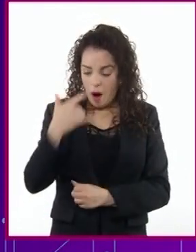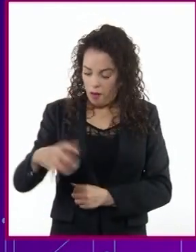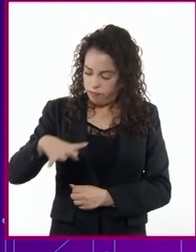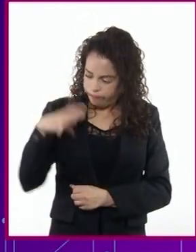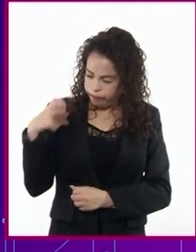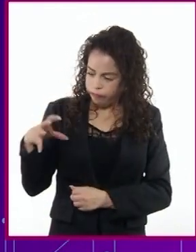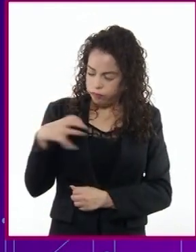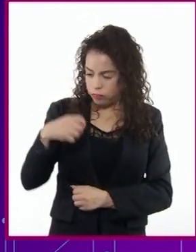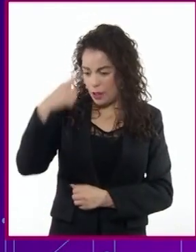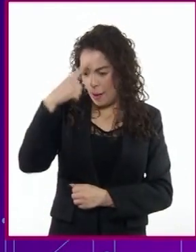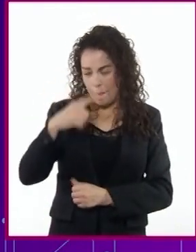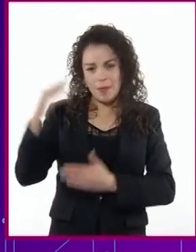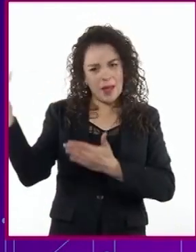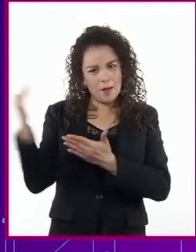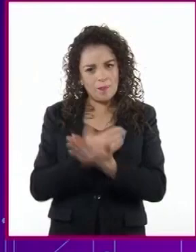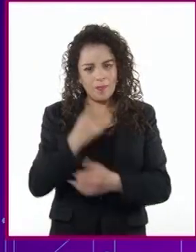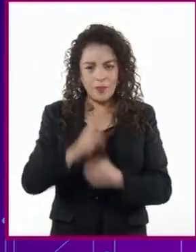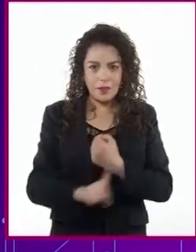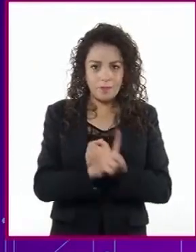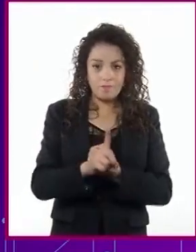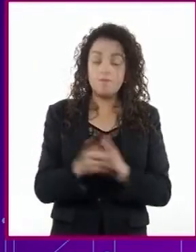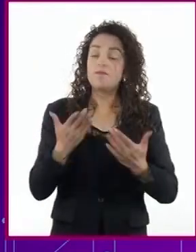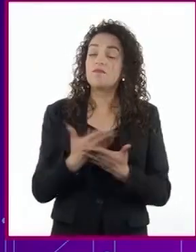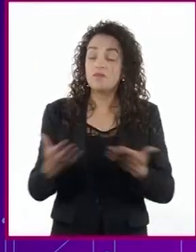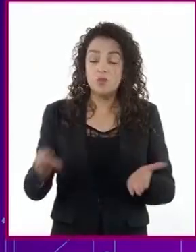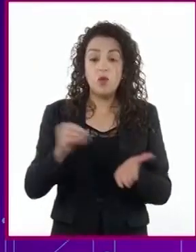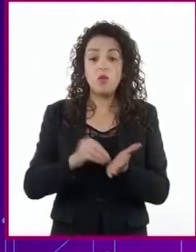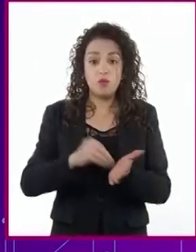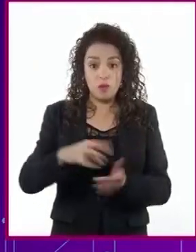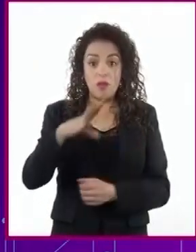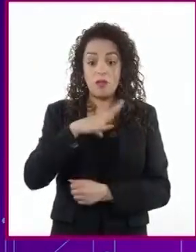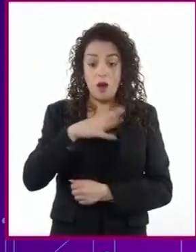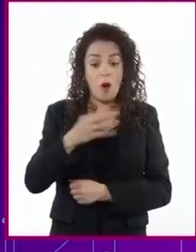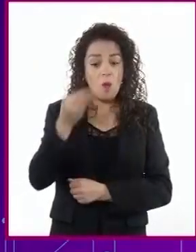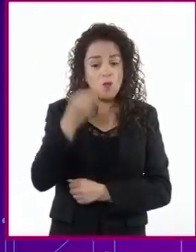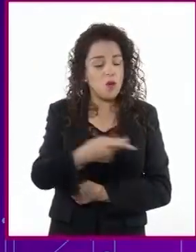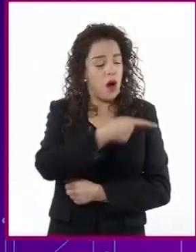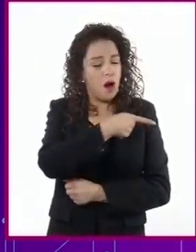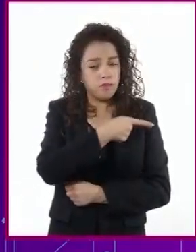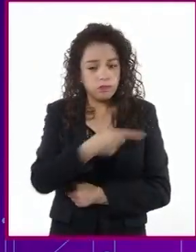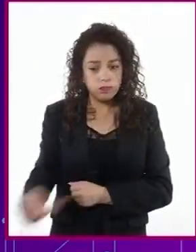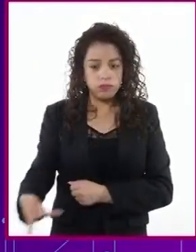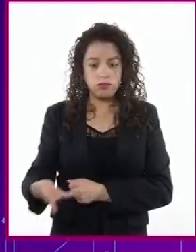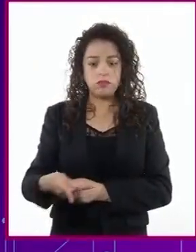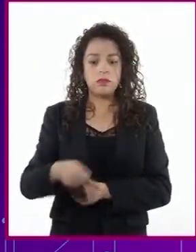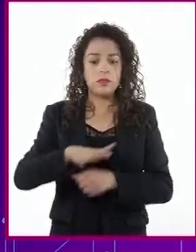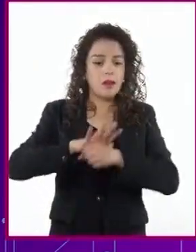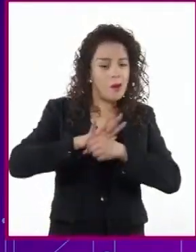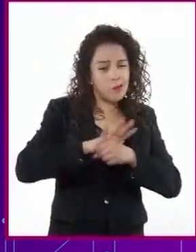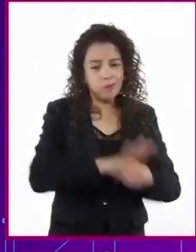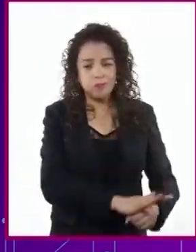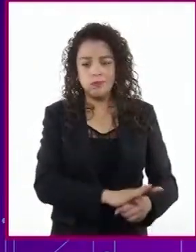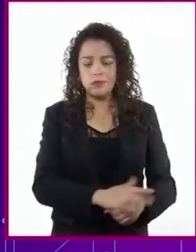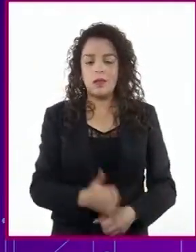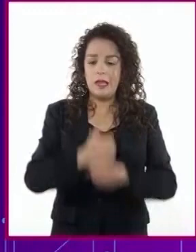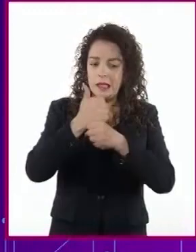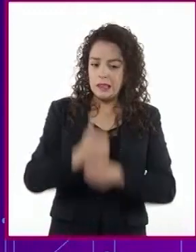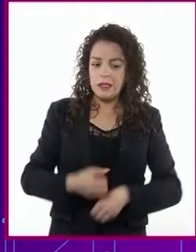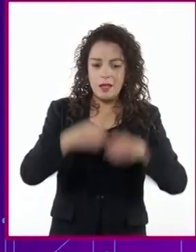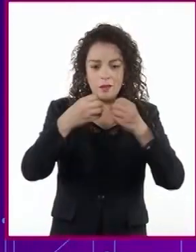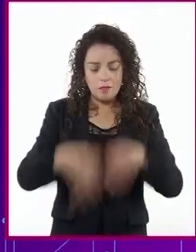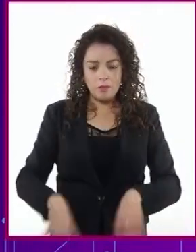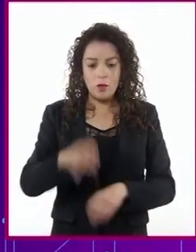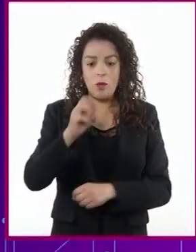estas problemáticas, aún prevalecen en la actualidad altos índices de pobreza, marginación y violencia, derivados de